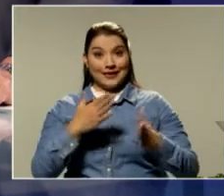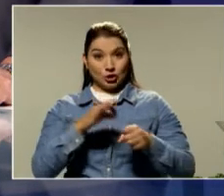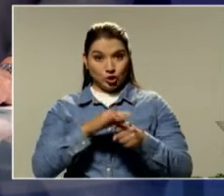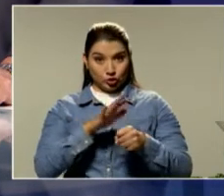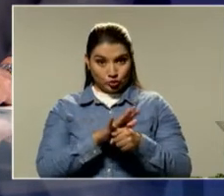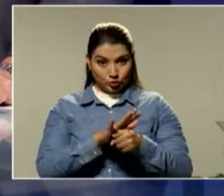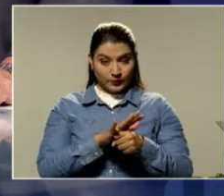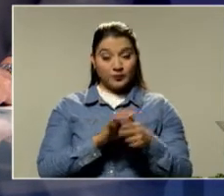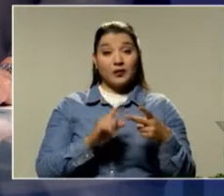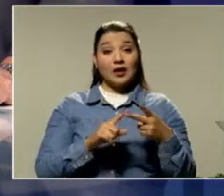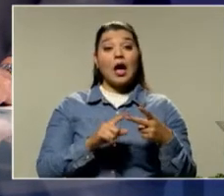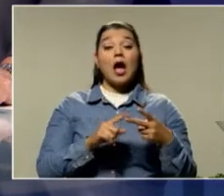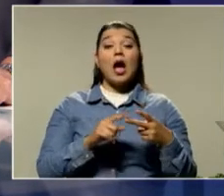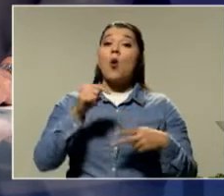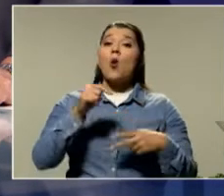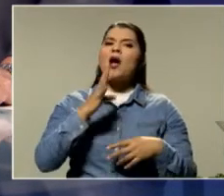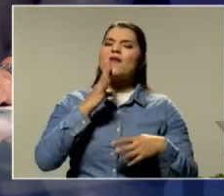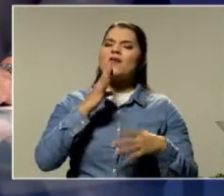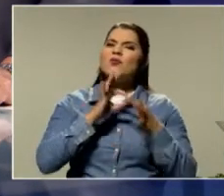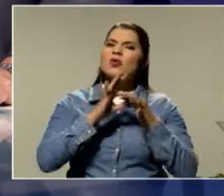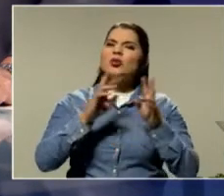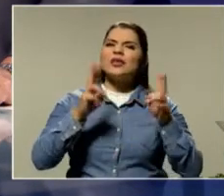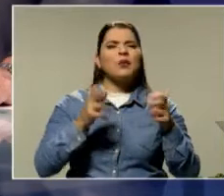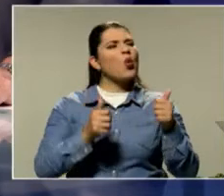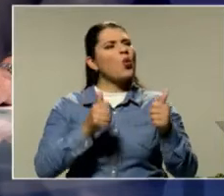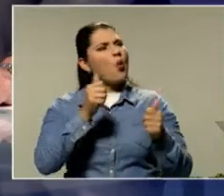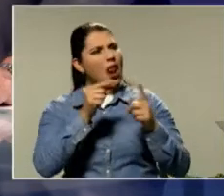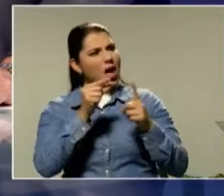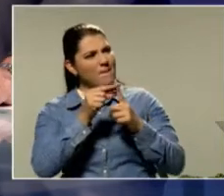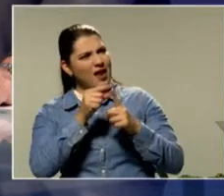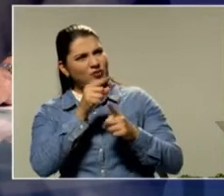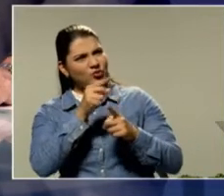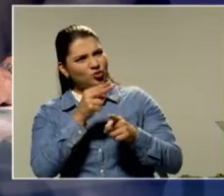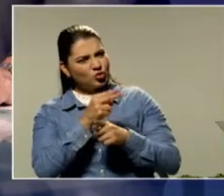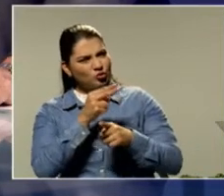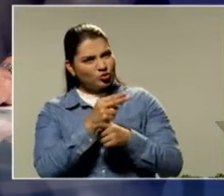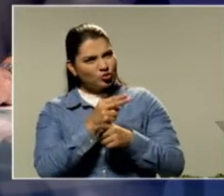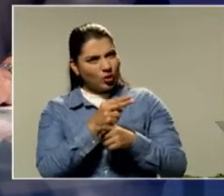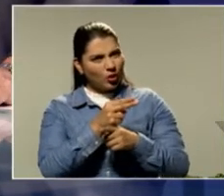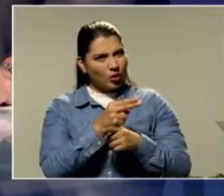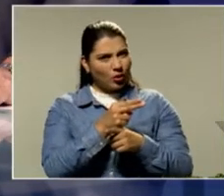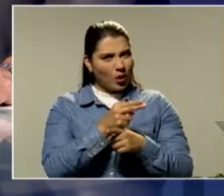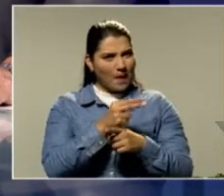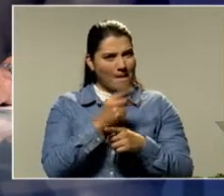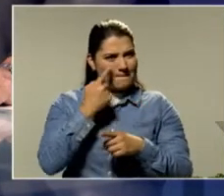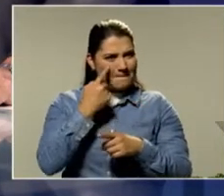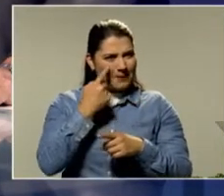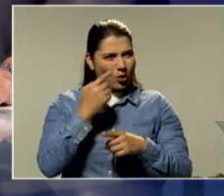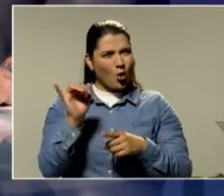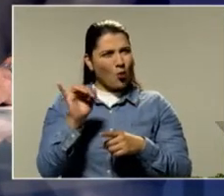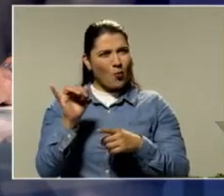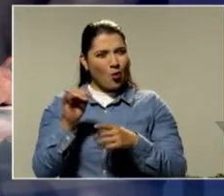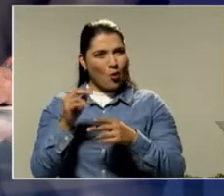tema de cómo fue el término que usó de la industria para referirse a los agroquímicos.